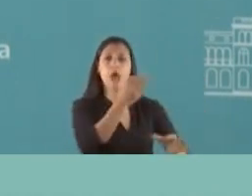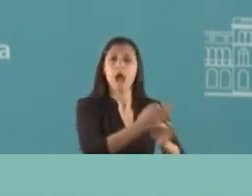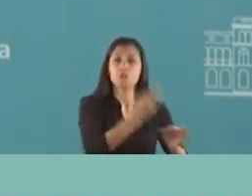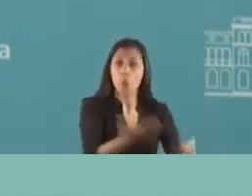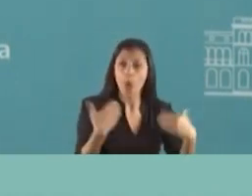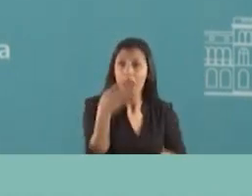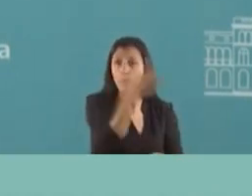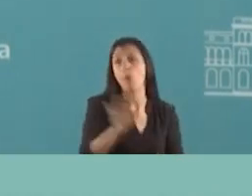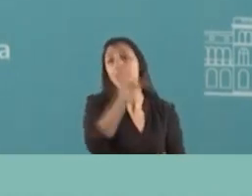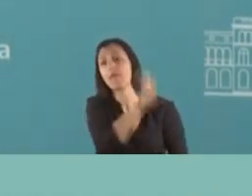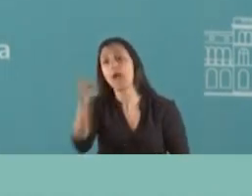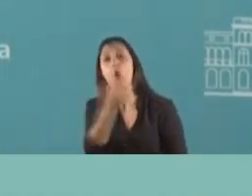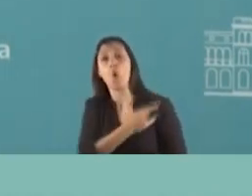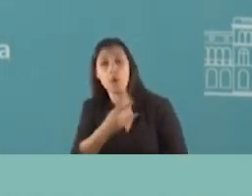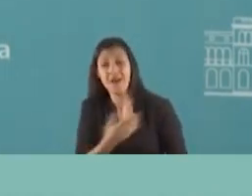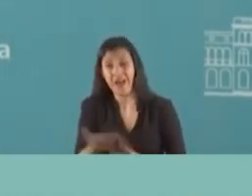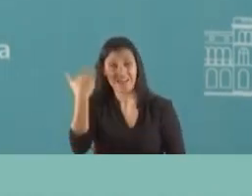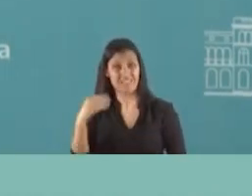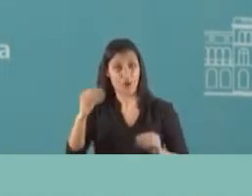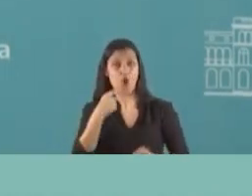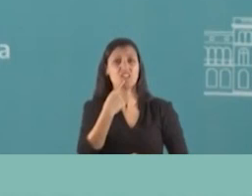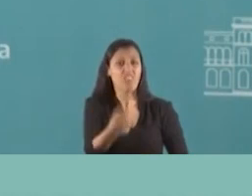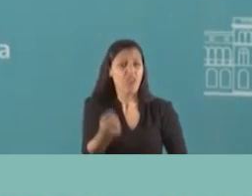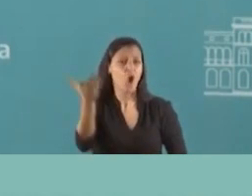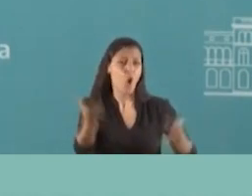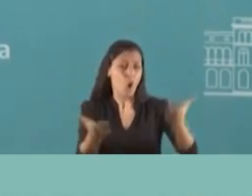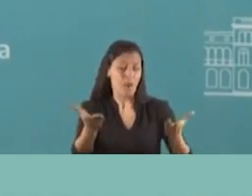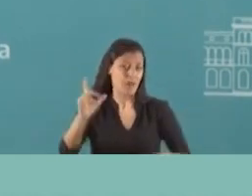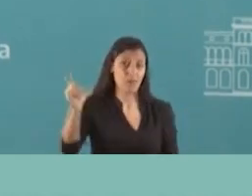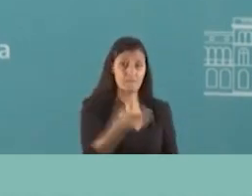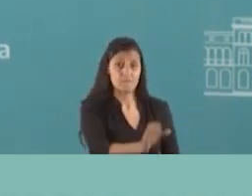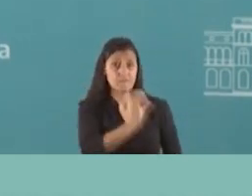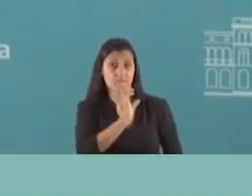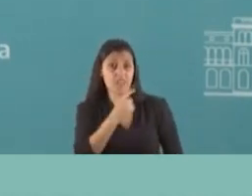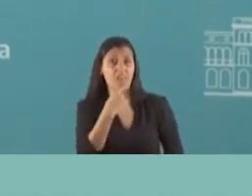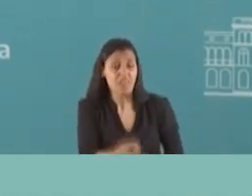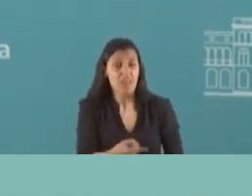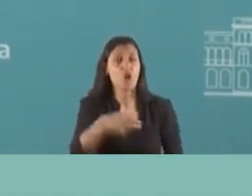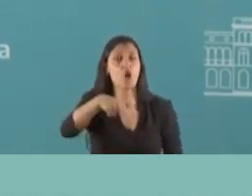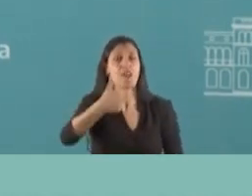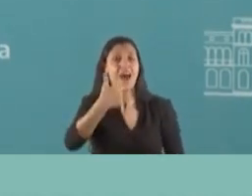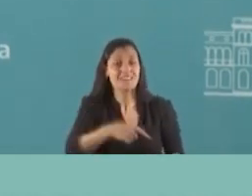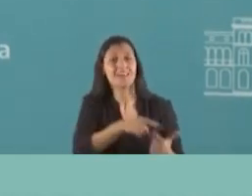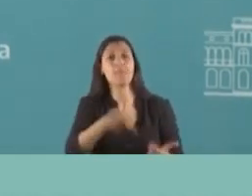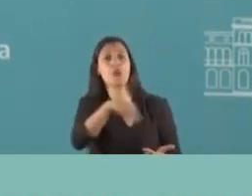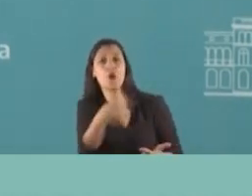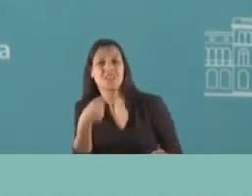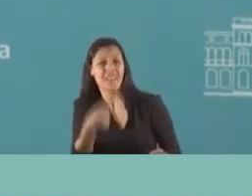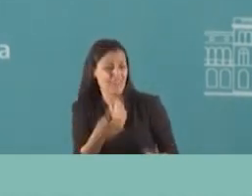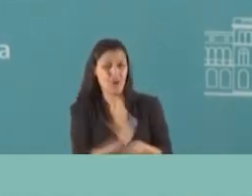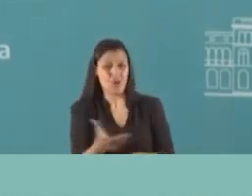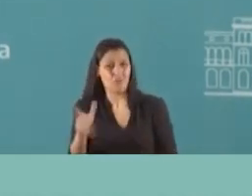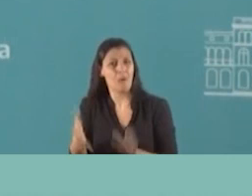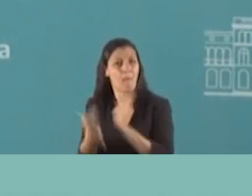una universidad que allí era la noche hizo una comparación Absurda con respecto a la NASA y el conicet O sea no no sabe no